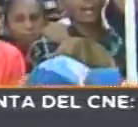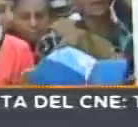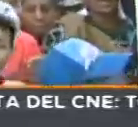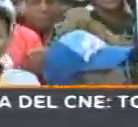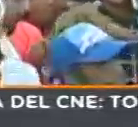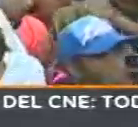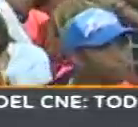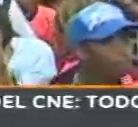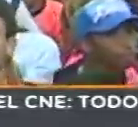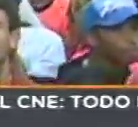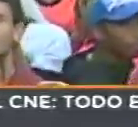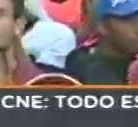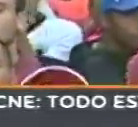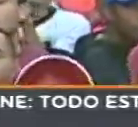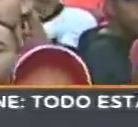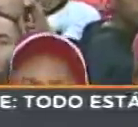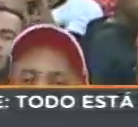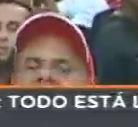favoritos